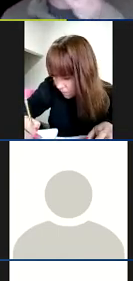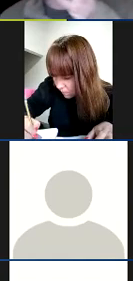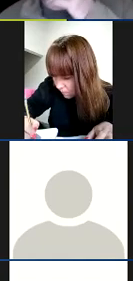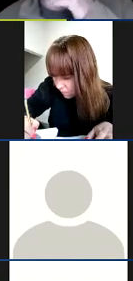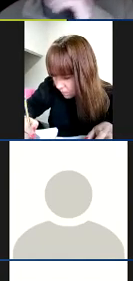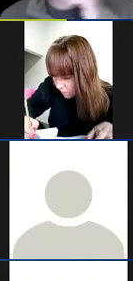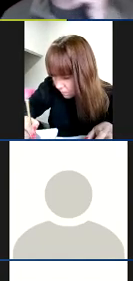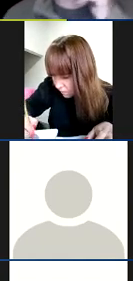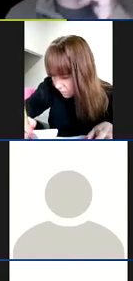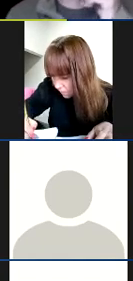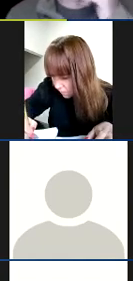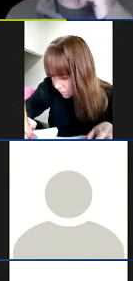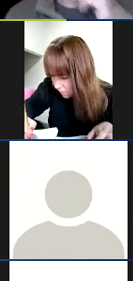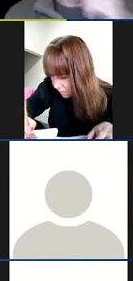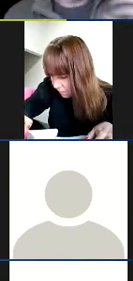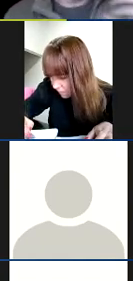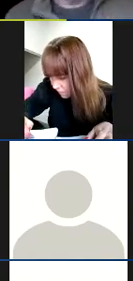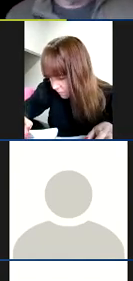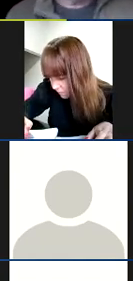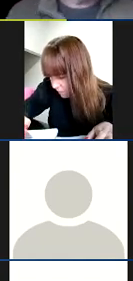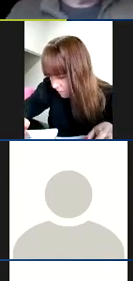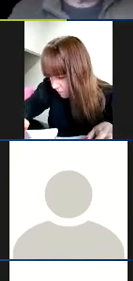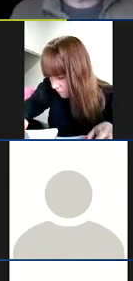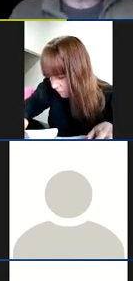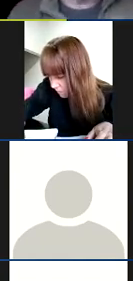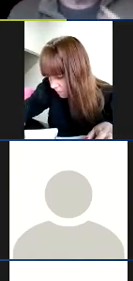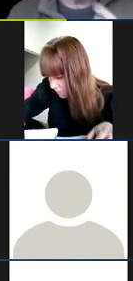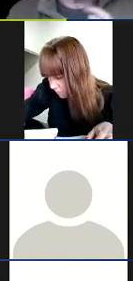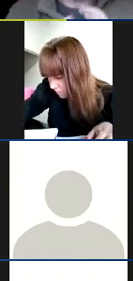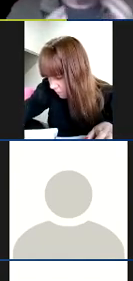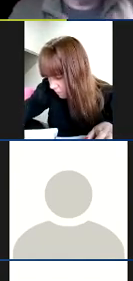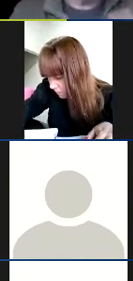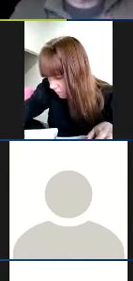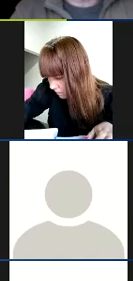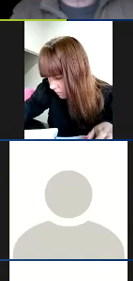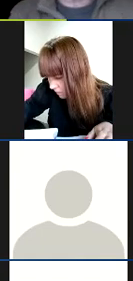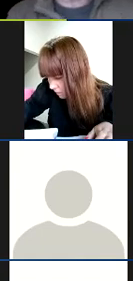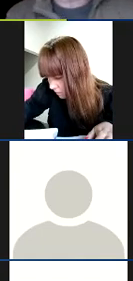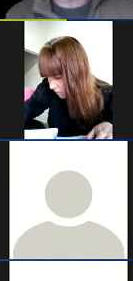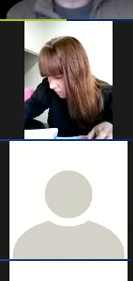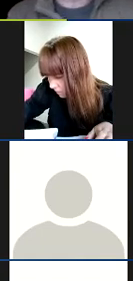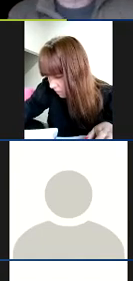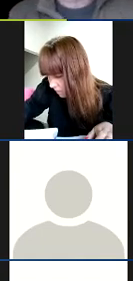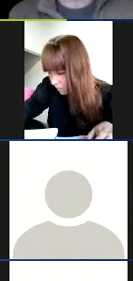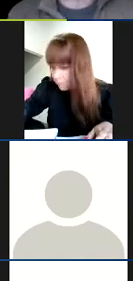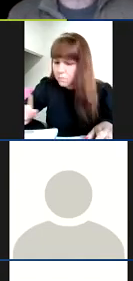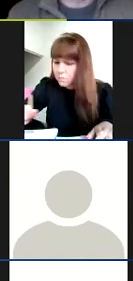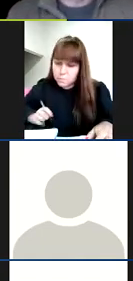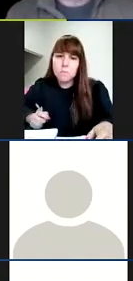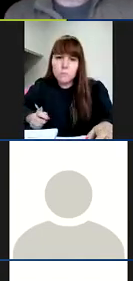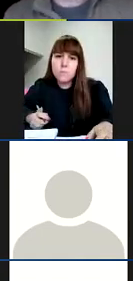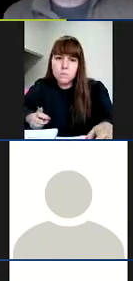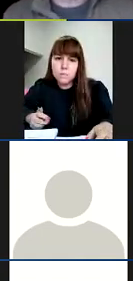cada inspector general de justicia, ha sido más o menos exigente en cuanto a la precisión, a la determinación. Si ustedes agarran